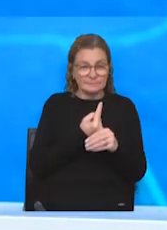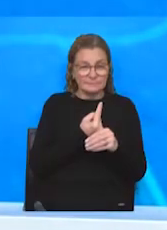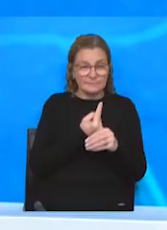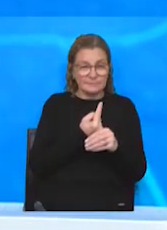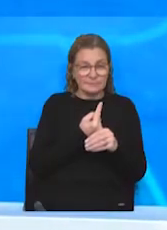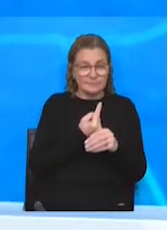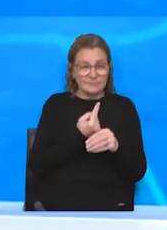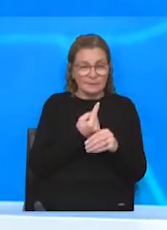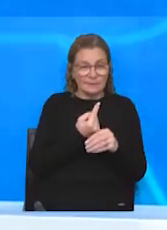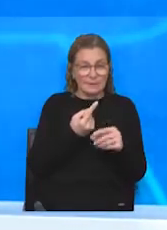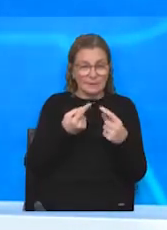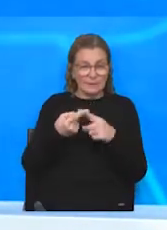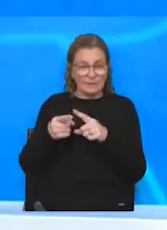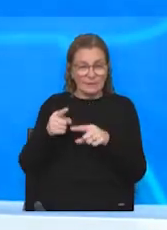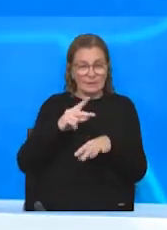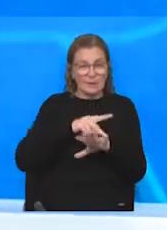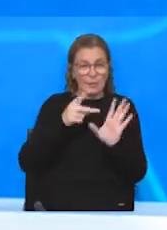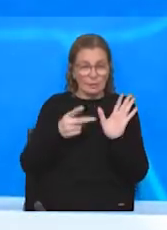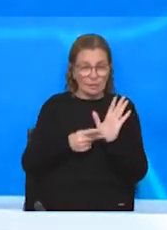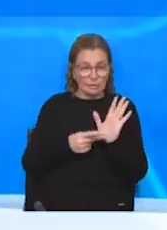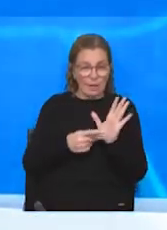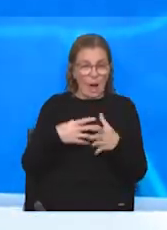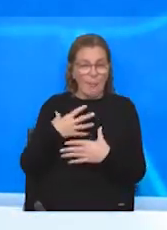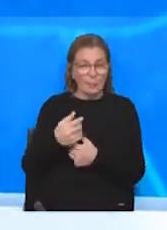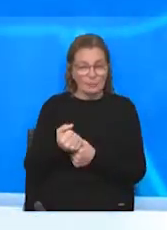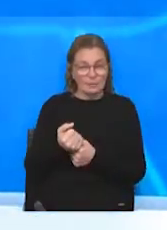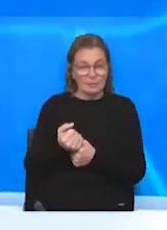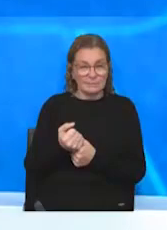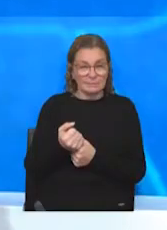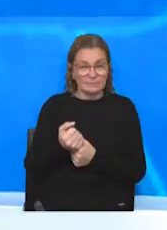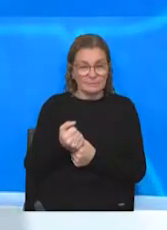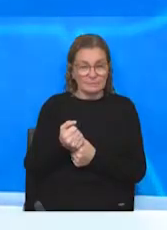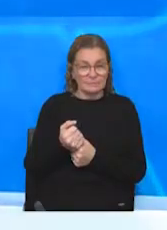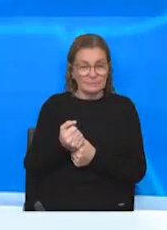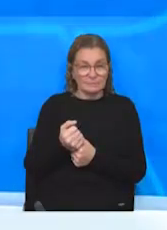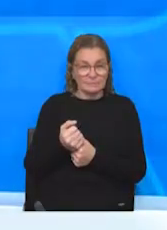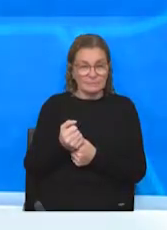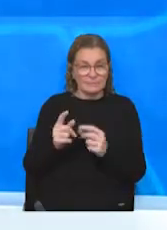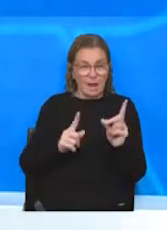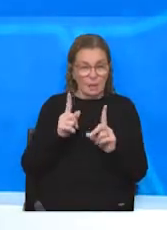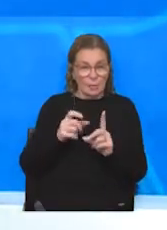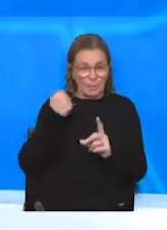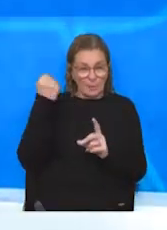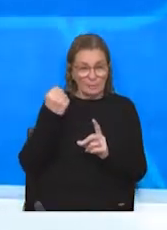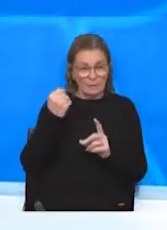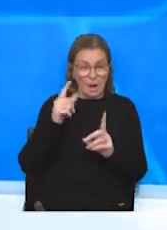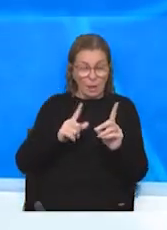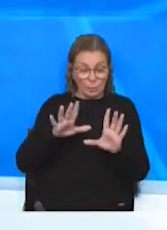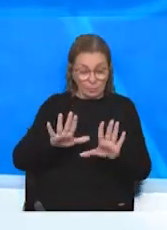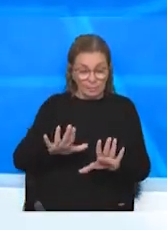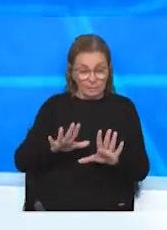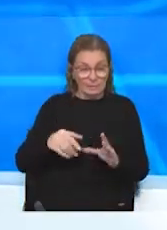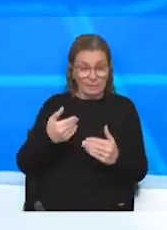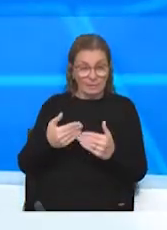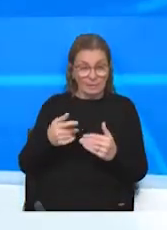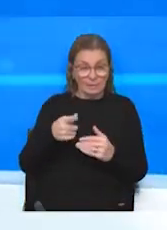digamos este distintos tipos de proyectos eh algunos este han cobrado un vuelo importante otros se mantienen ahí pero